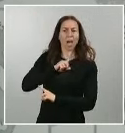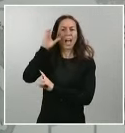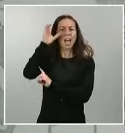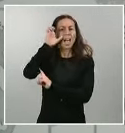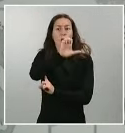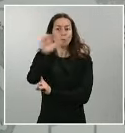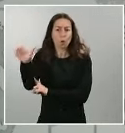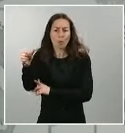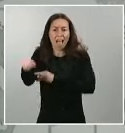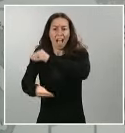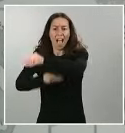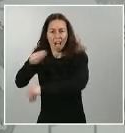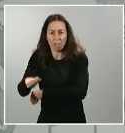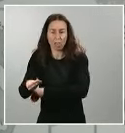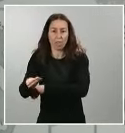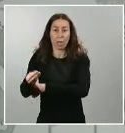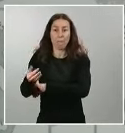necesitamos solidaridad.